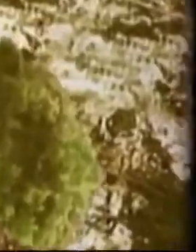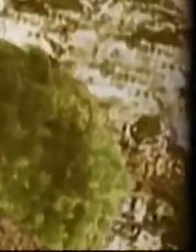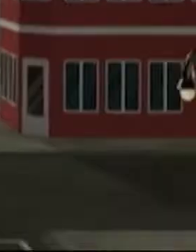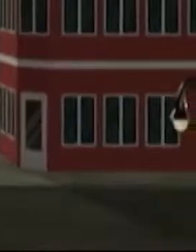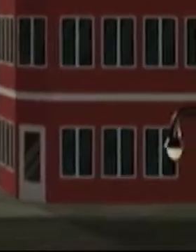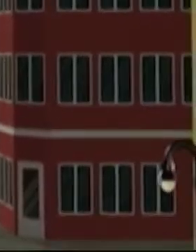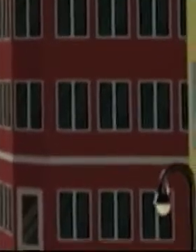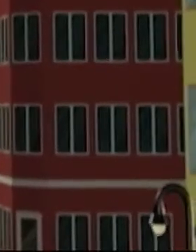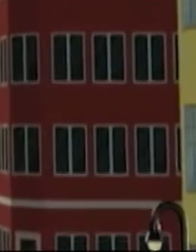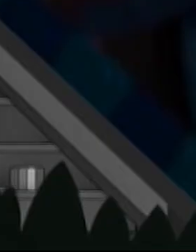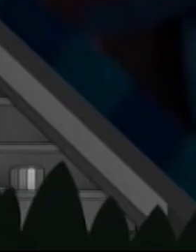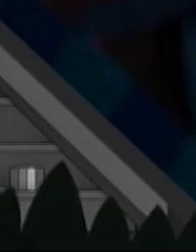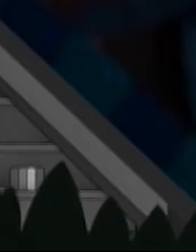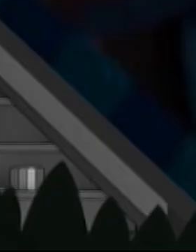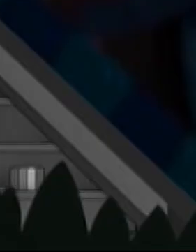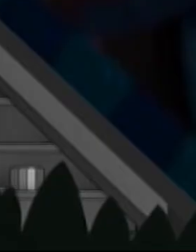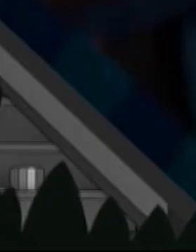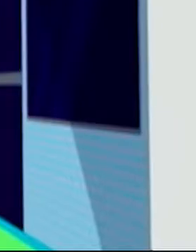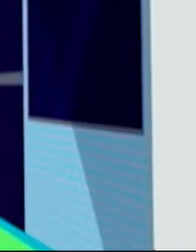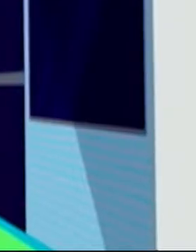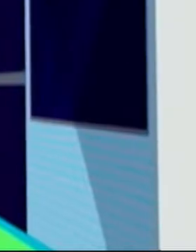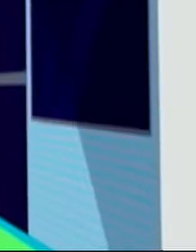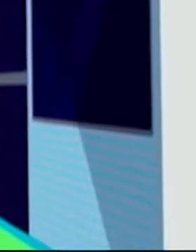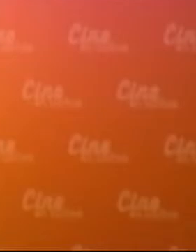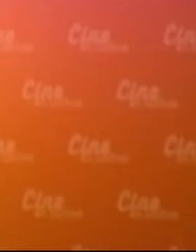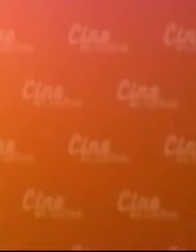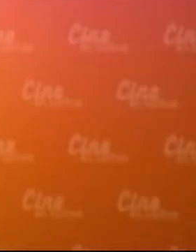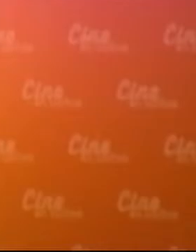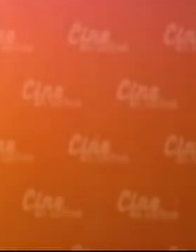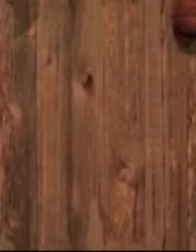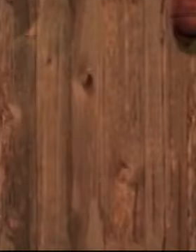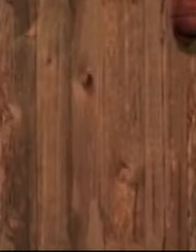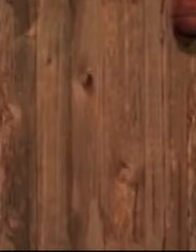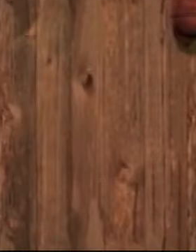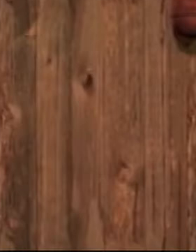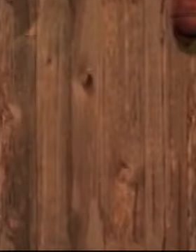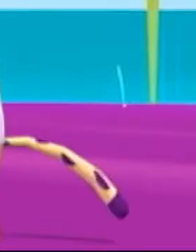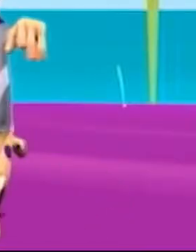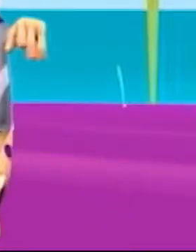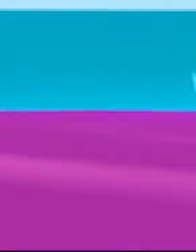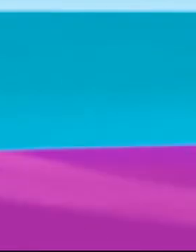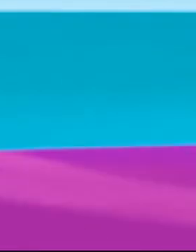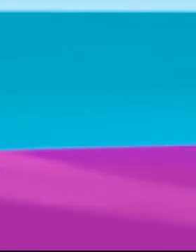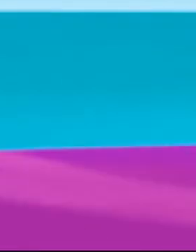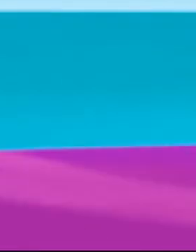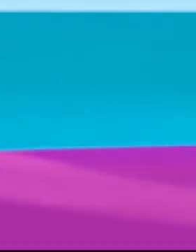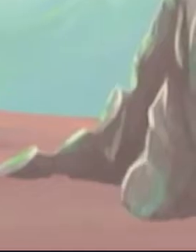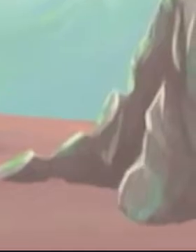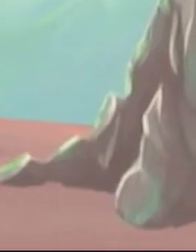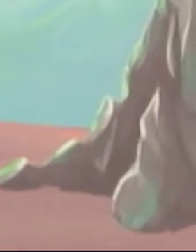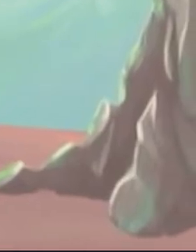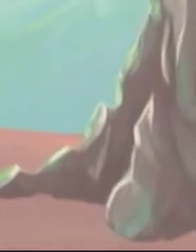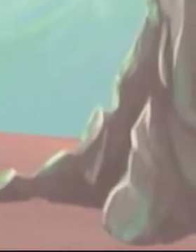Un especial de animación nos espera en Cine en Cortos, el jueves 1 de octubre a las 9 de la noche y